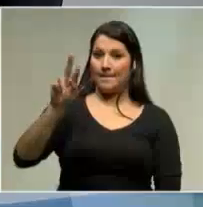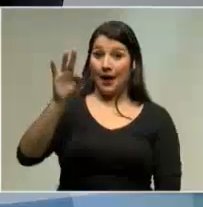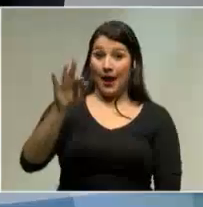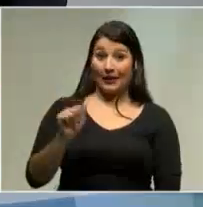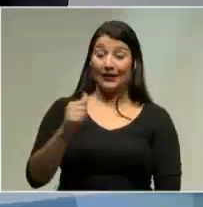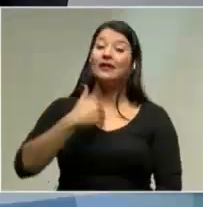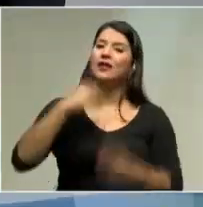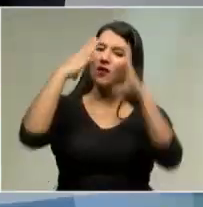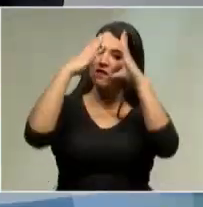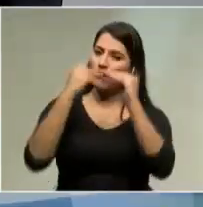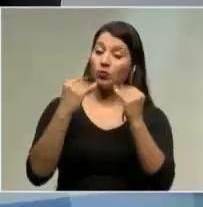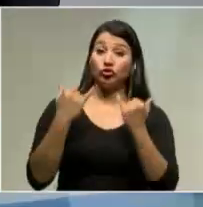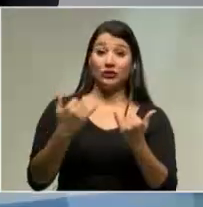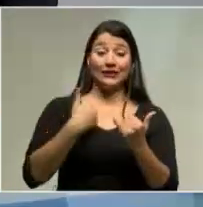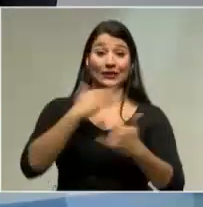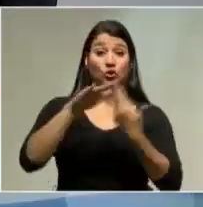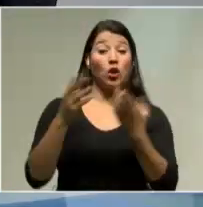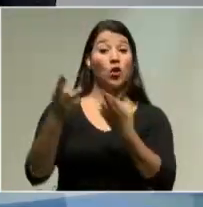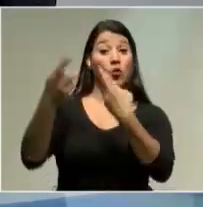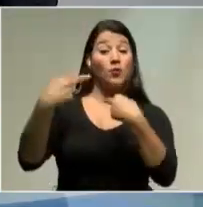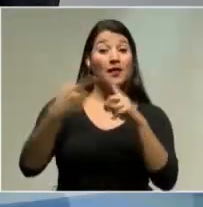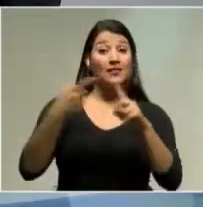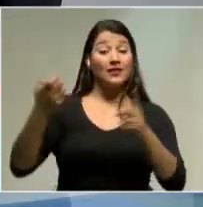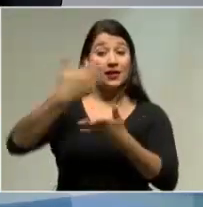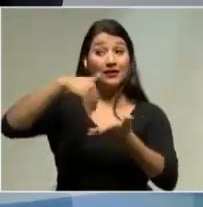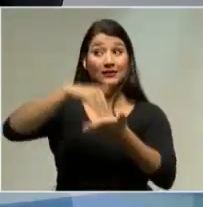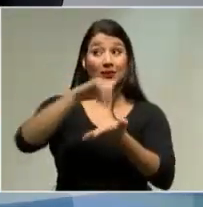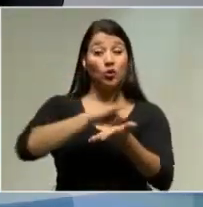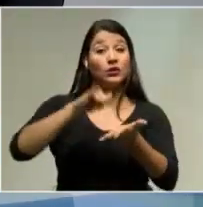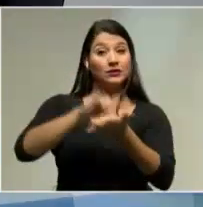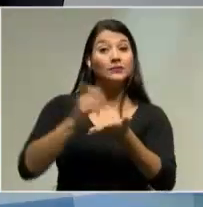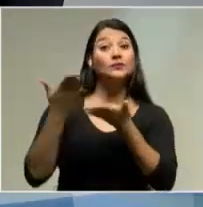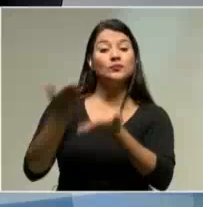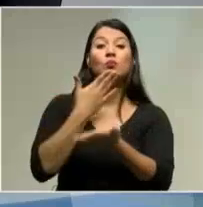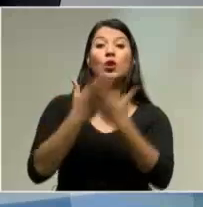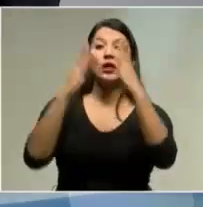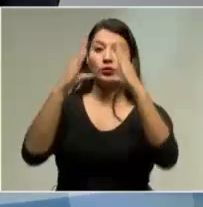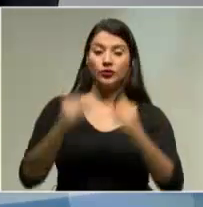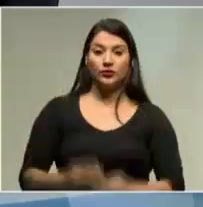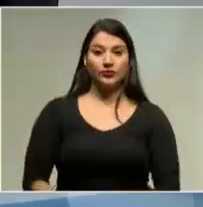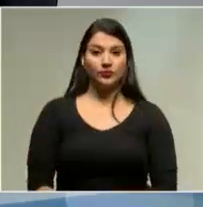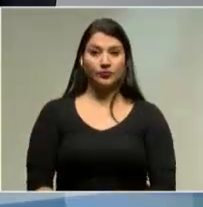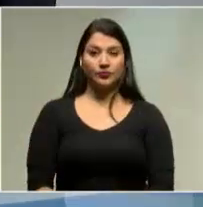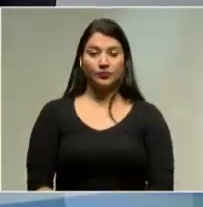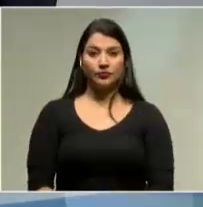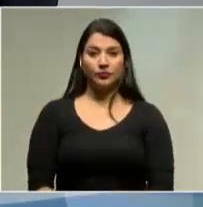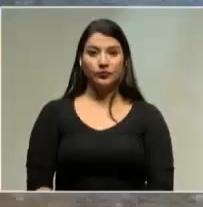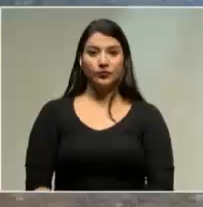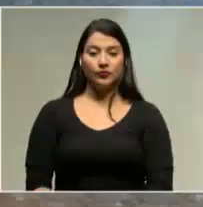tiene todas estas respuestas desde el centro de San José. Adelante, Ana Marta, muy buenas noches.